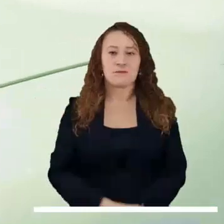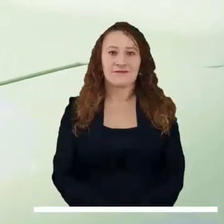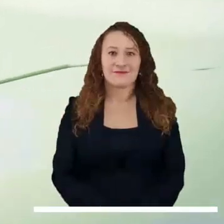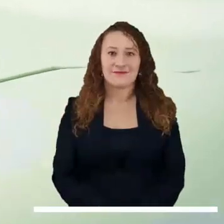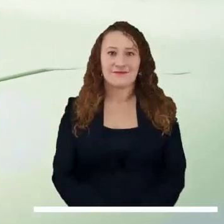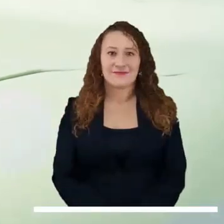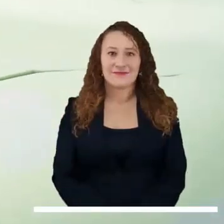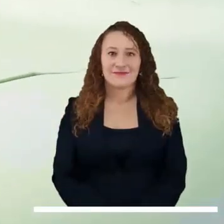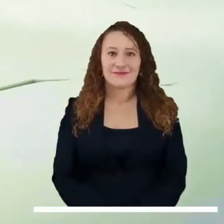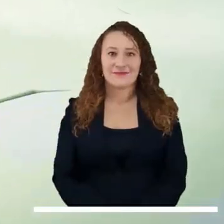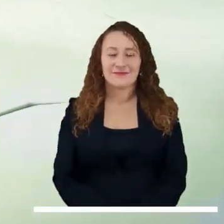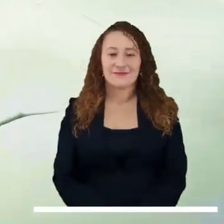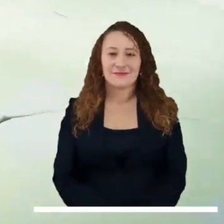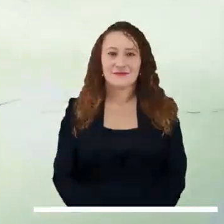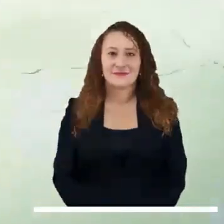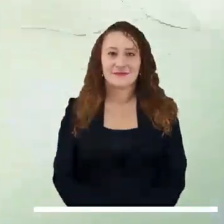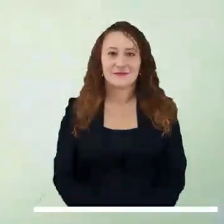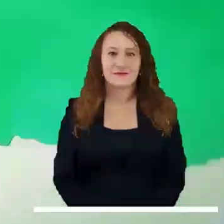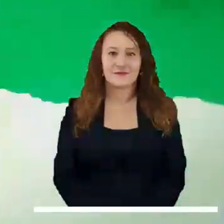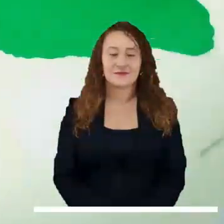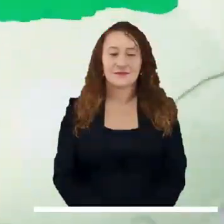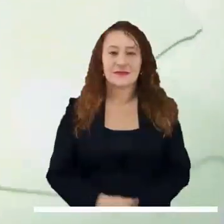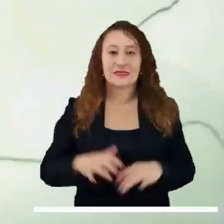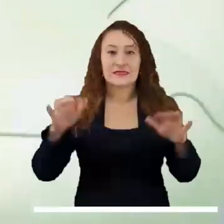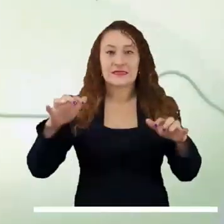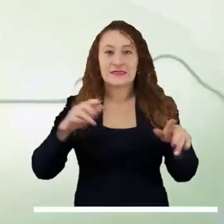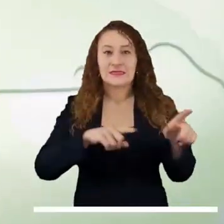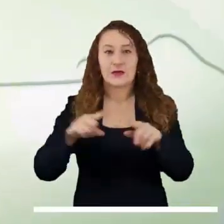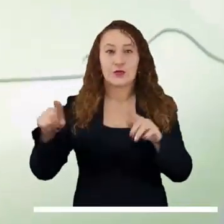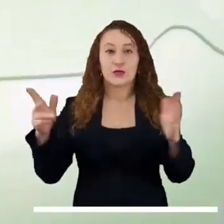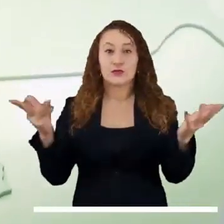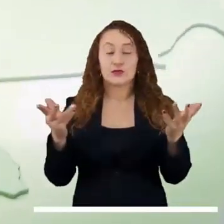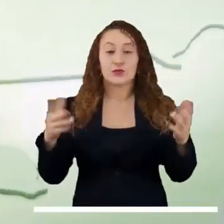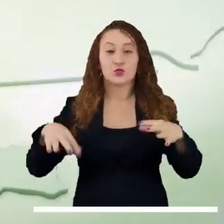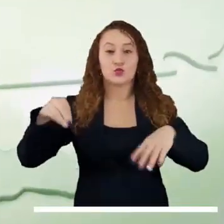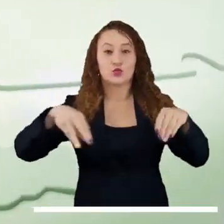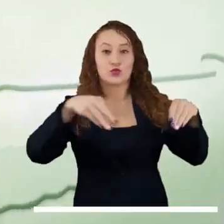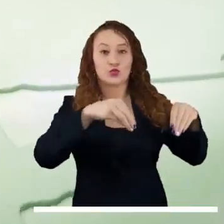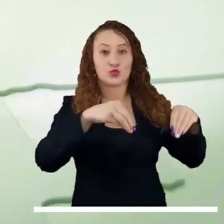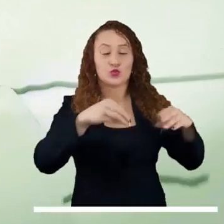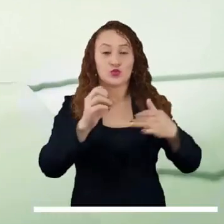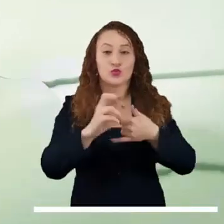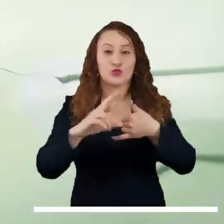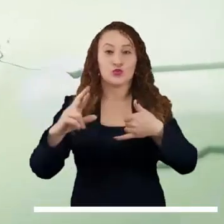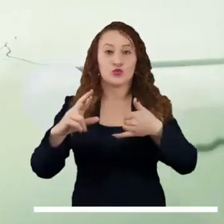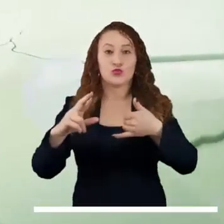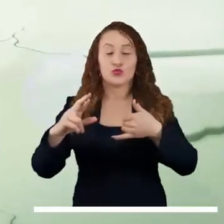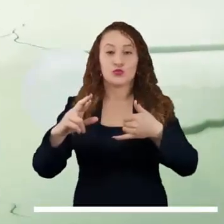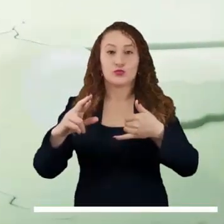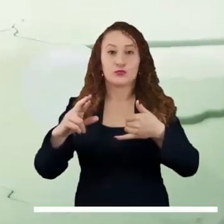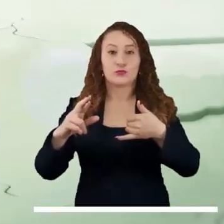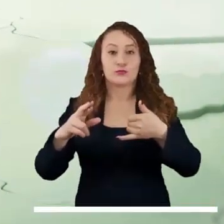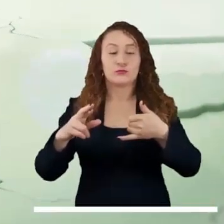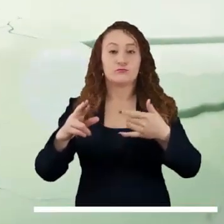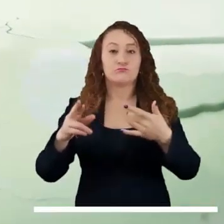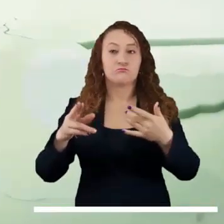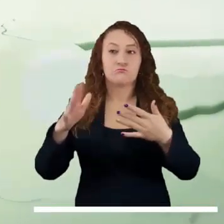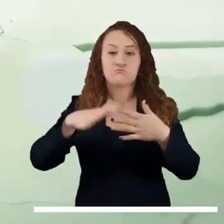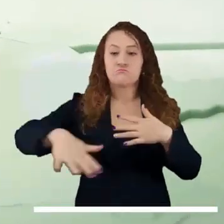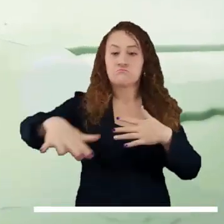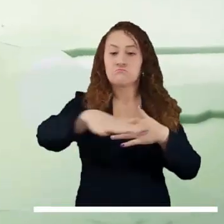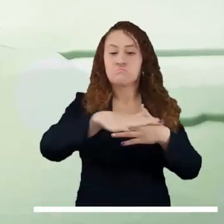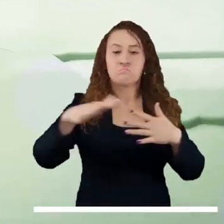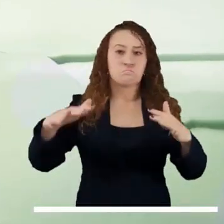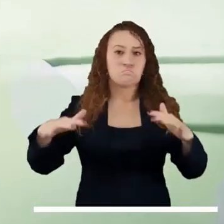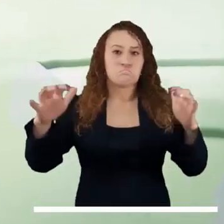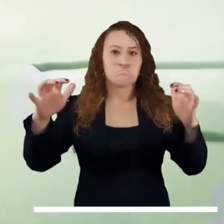seco mientras que algunas lluvias se anticipan en el piedemonte y el oriente de la orinoquía en el resto del área se prevé